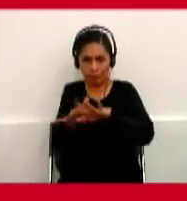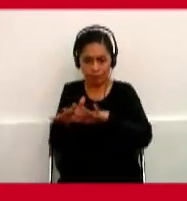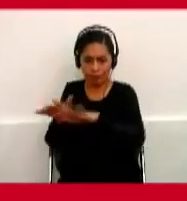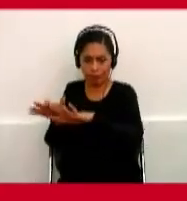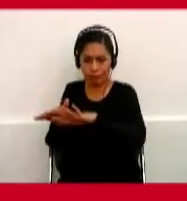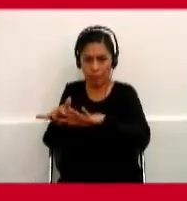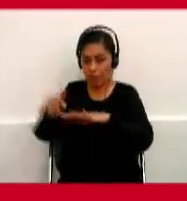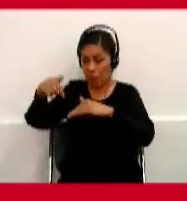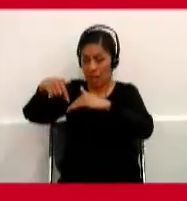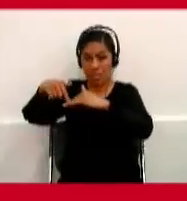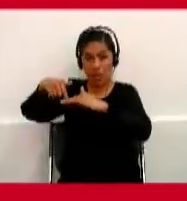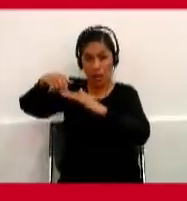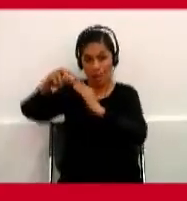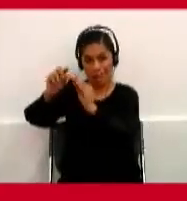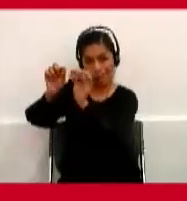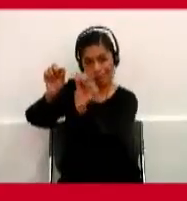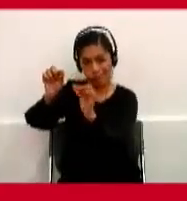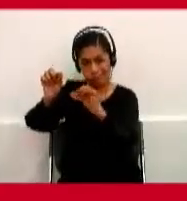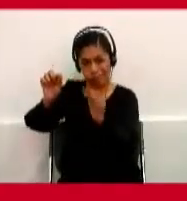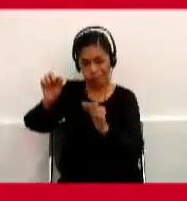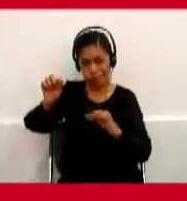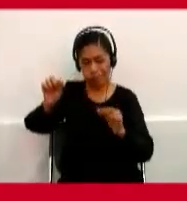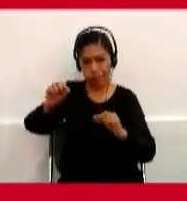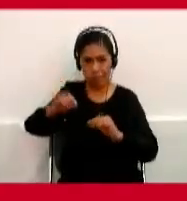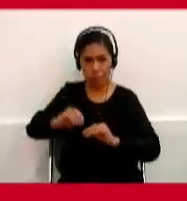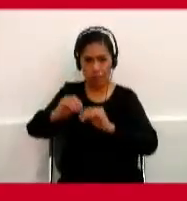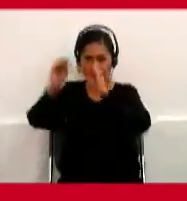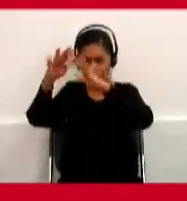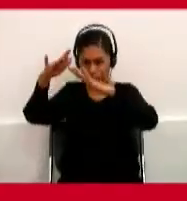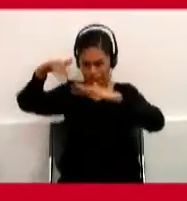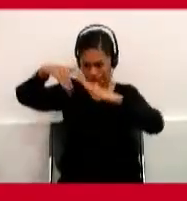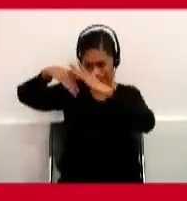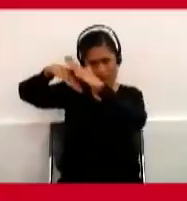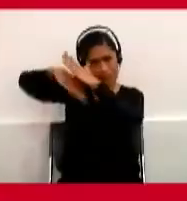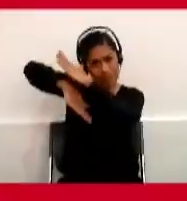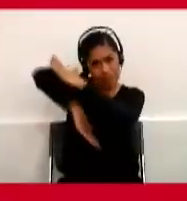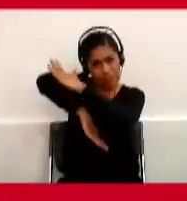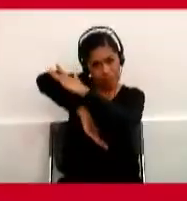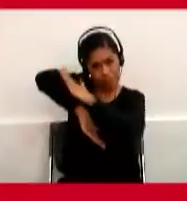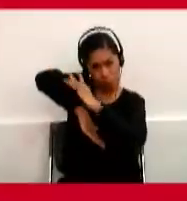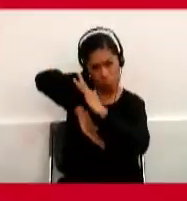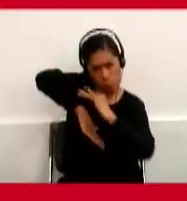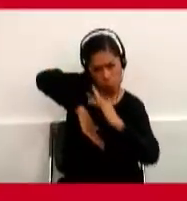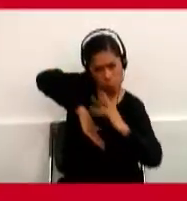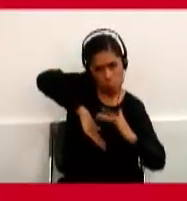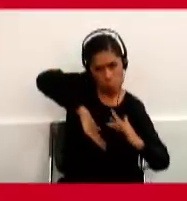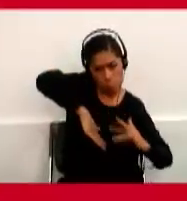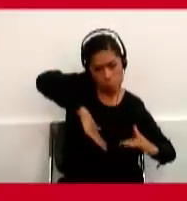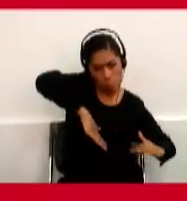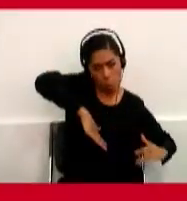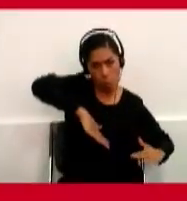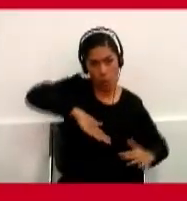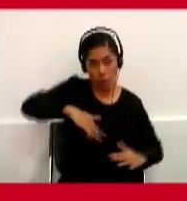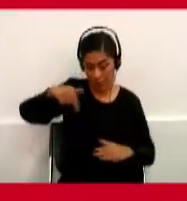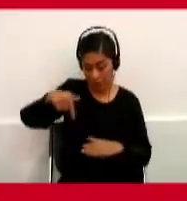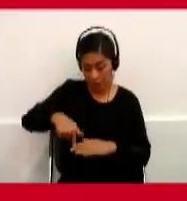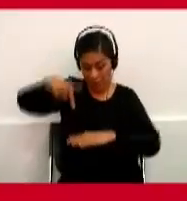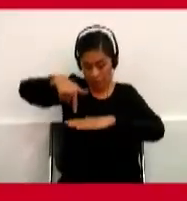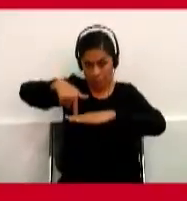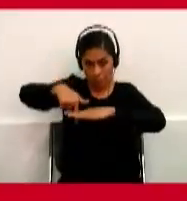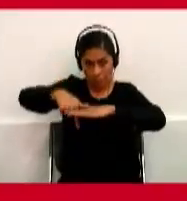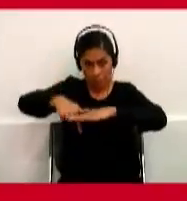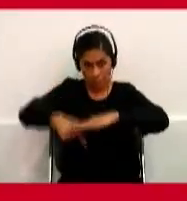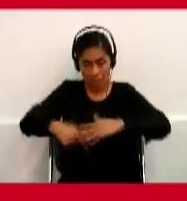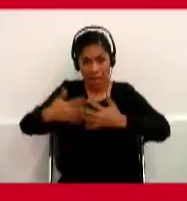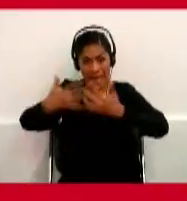wall quiebra, genera prácticamente una explosión, un air blast, que saca disparando equipos y han ocurrido